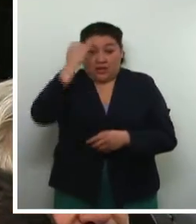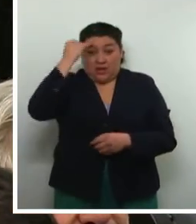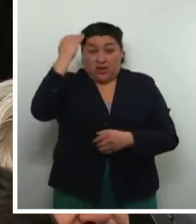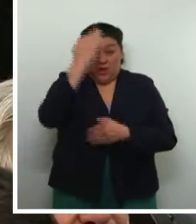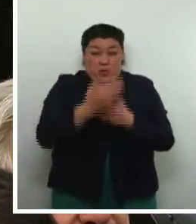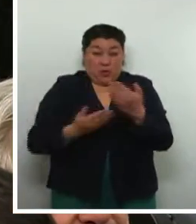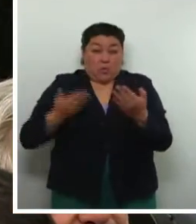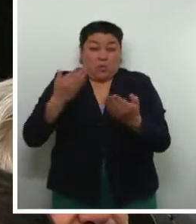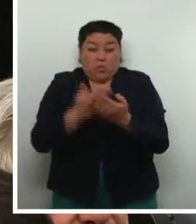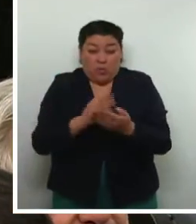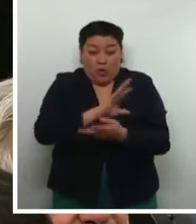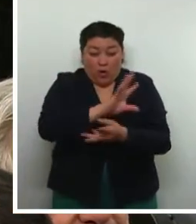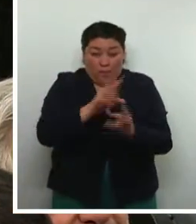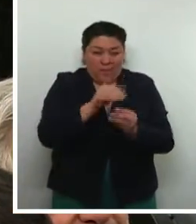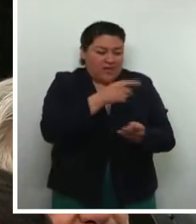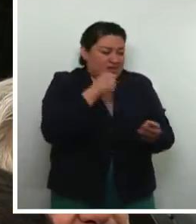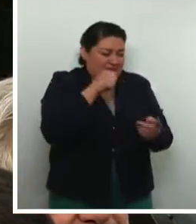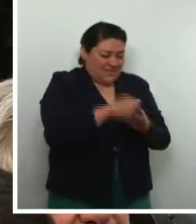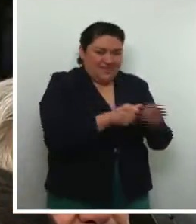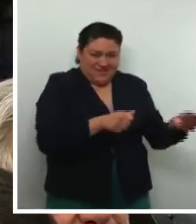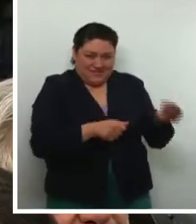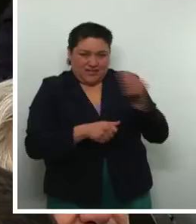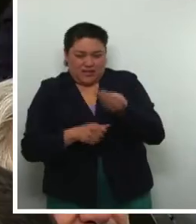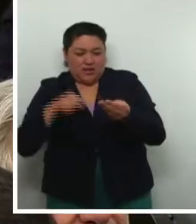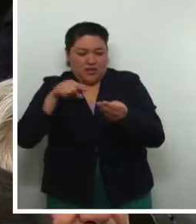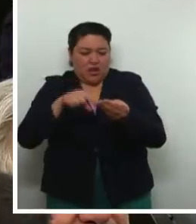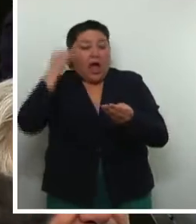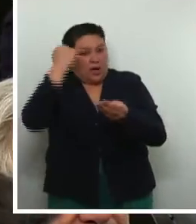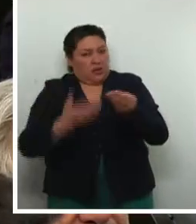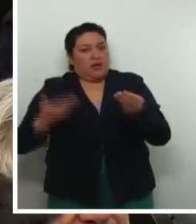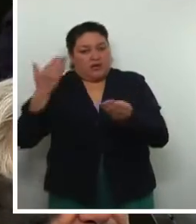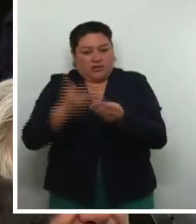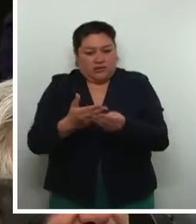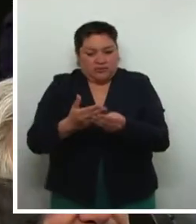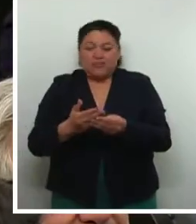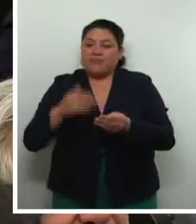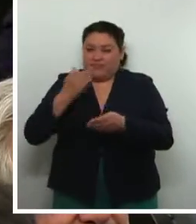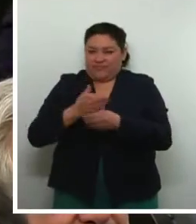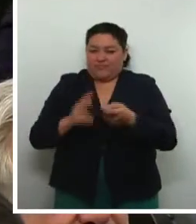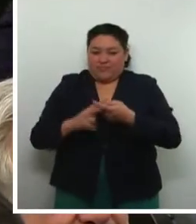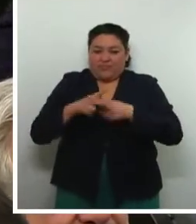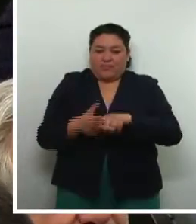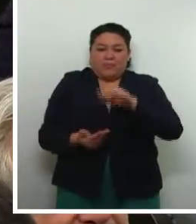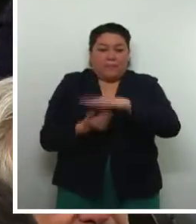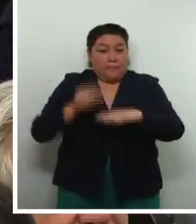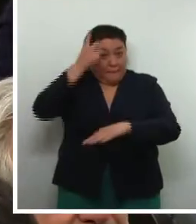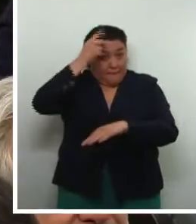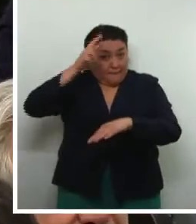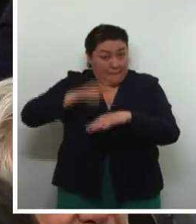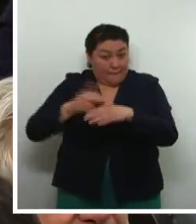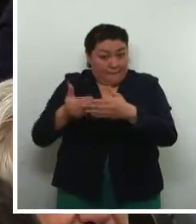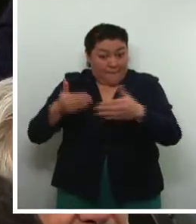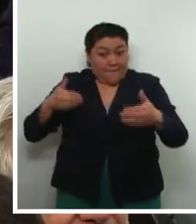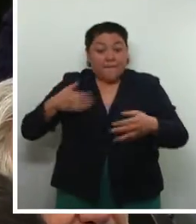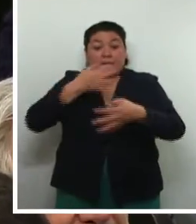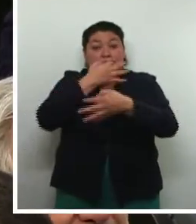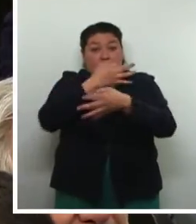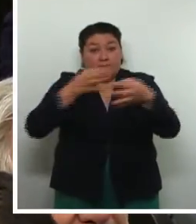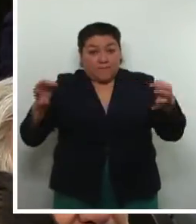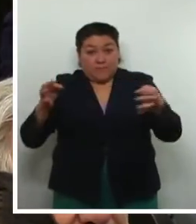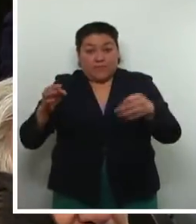el dictamen. Al inicio de la sesión, la mesa directiva puso a votación la mega